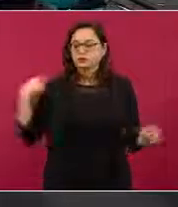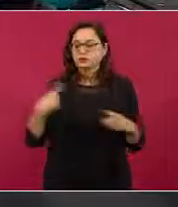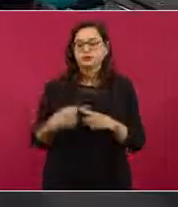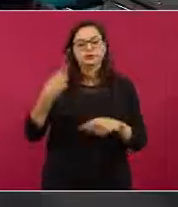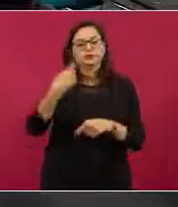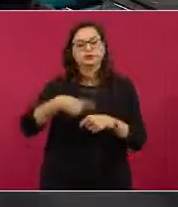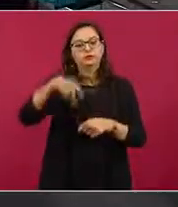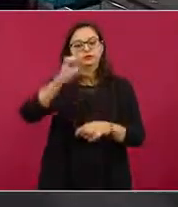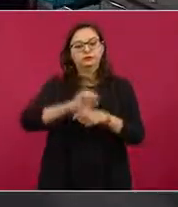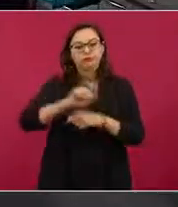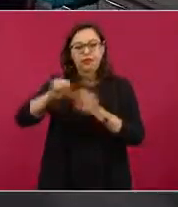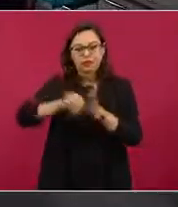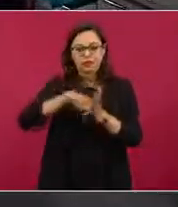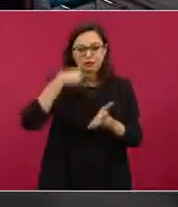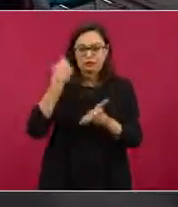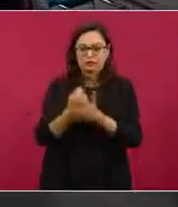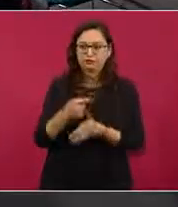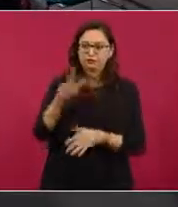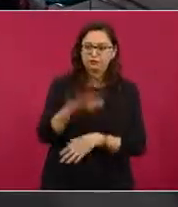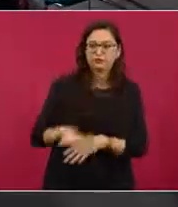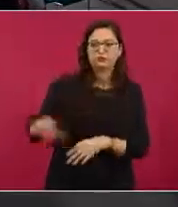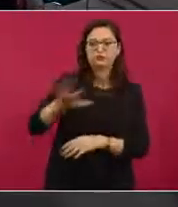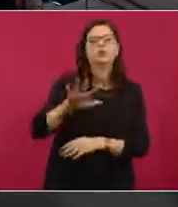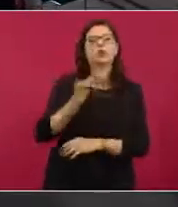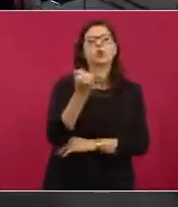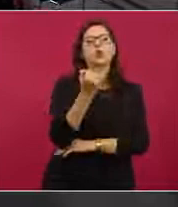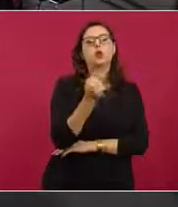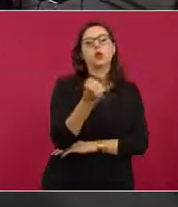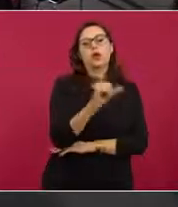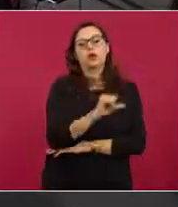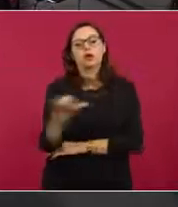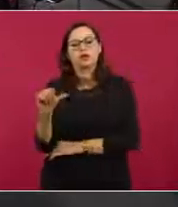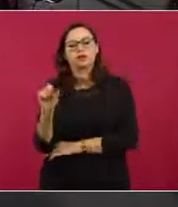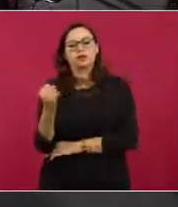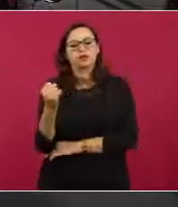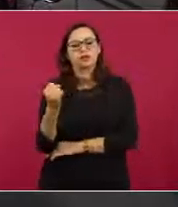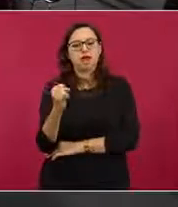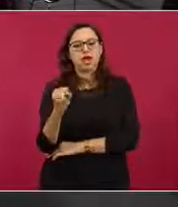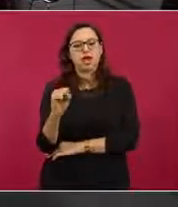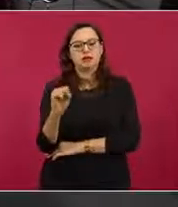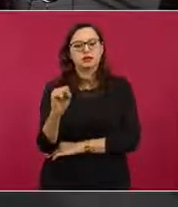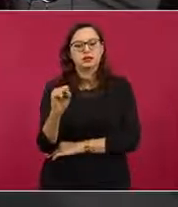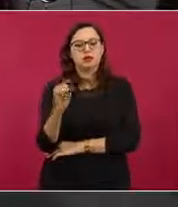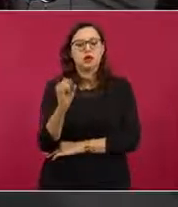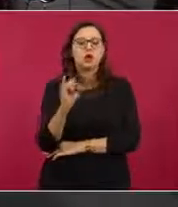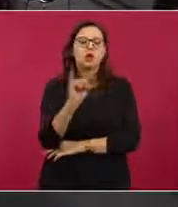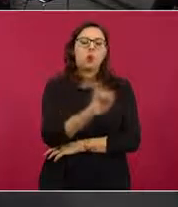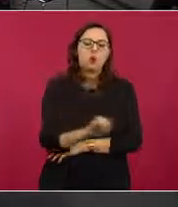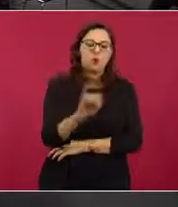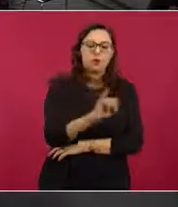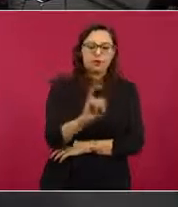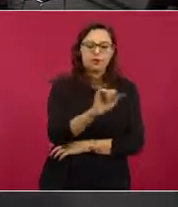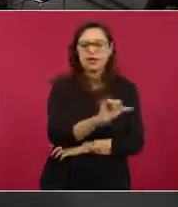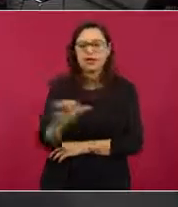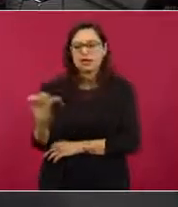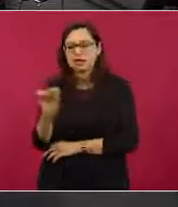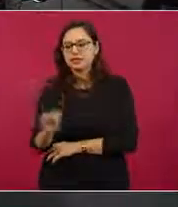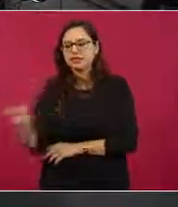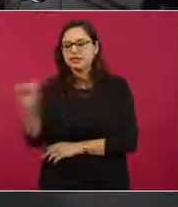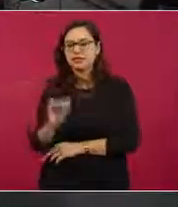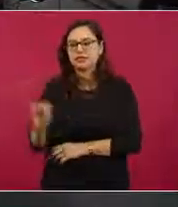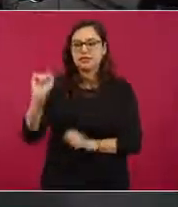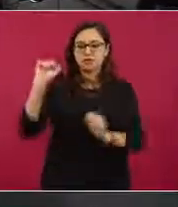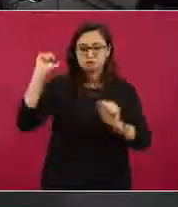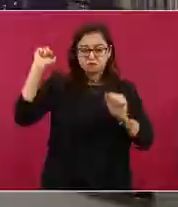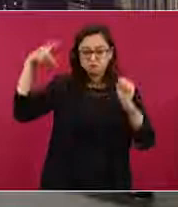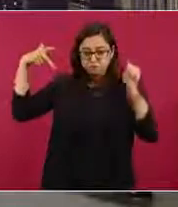Tamaulipas, ha habido del jueves al sábado, los grupos delictivos han derribado cámaras de videovigilancia,